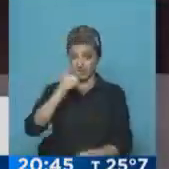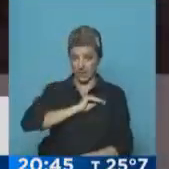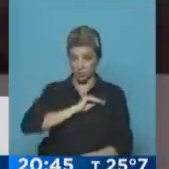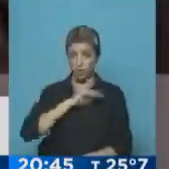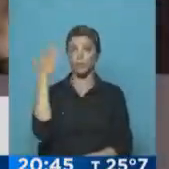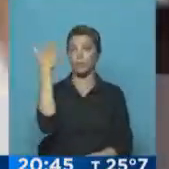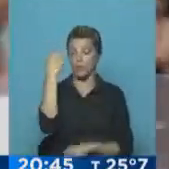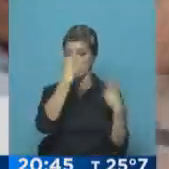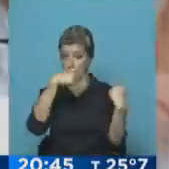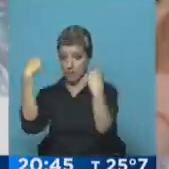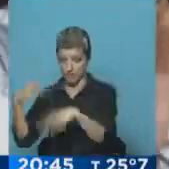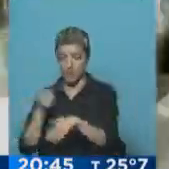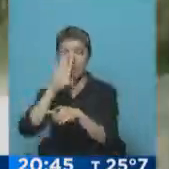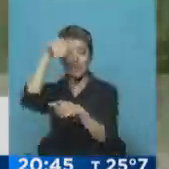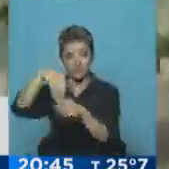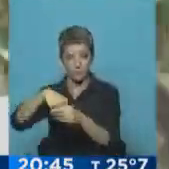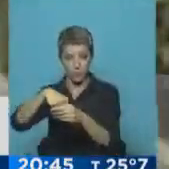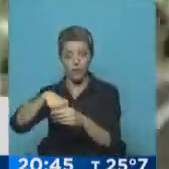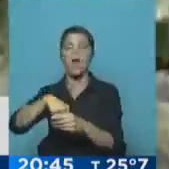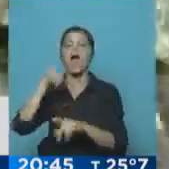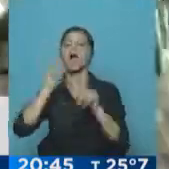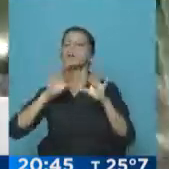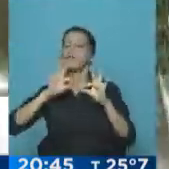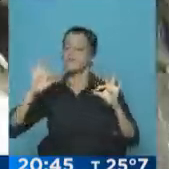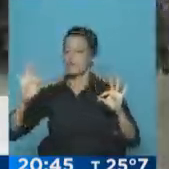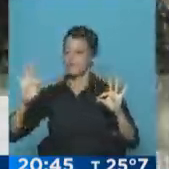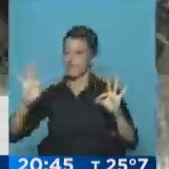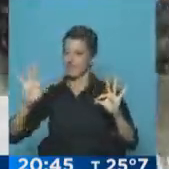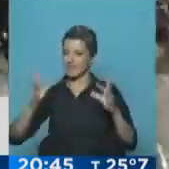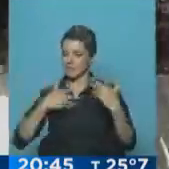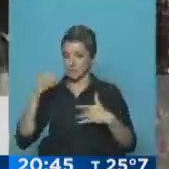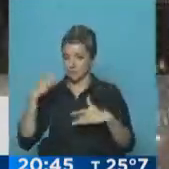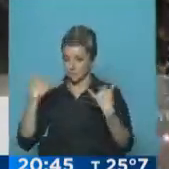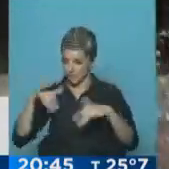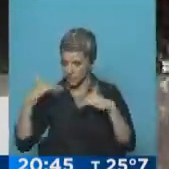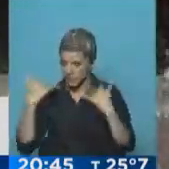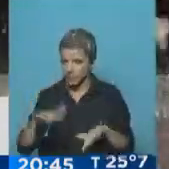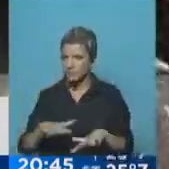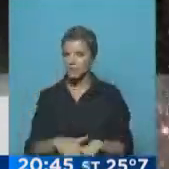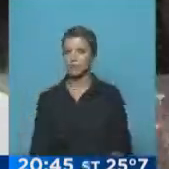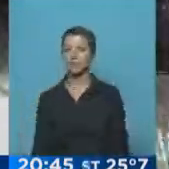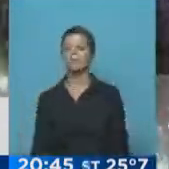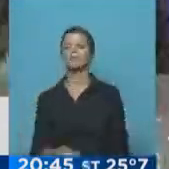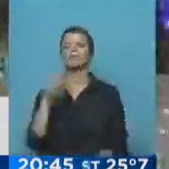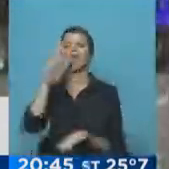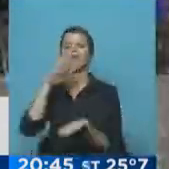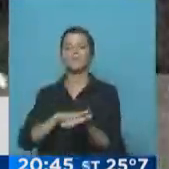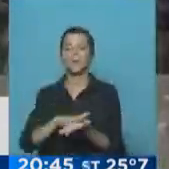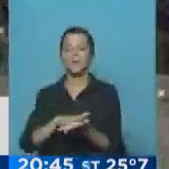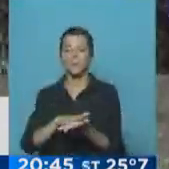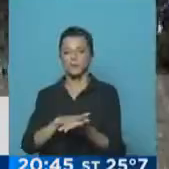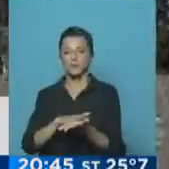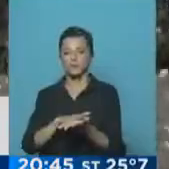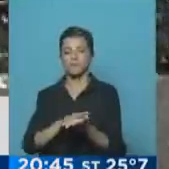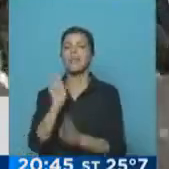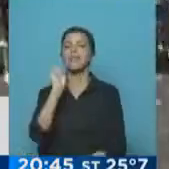discursos, con algunas frases muy duras respecto a quien